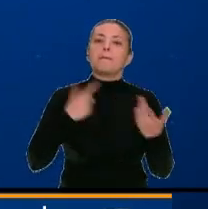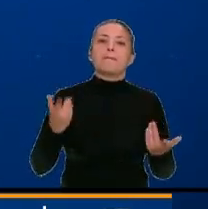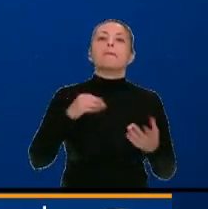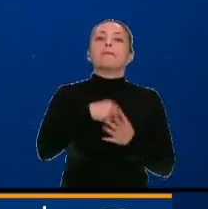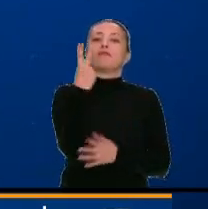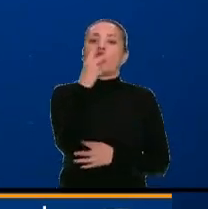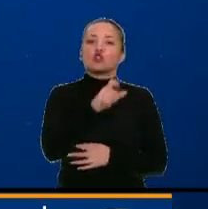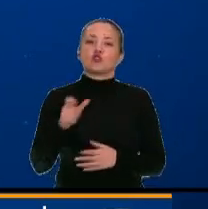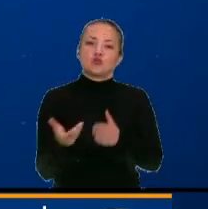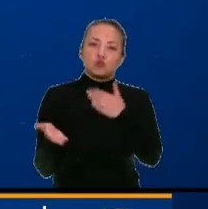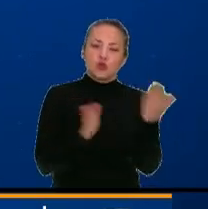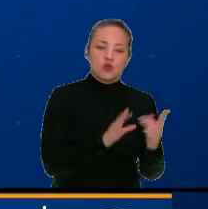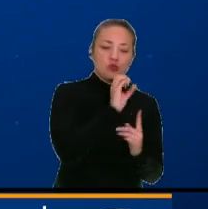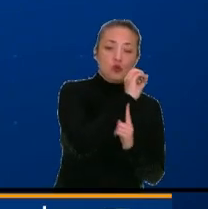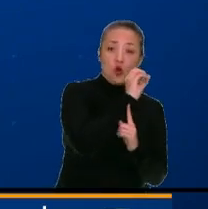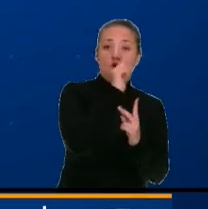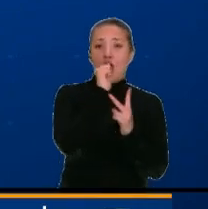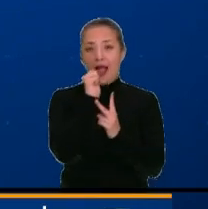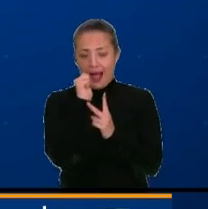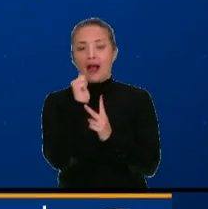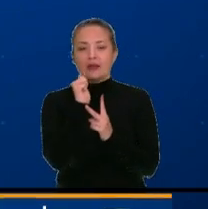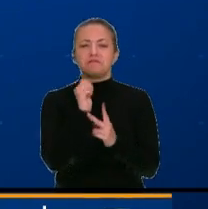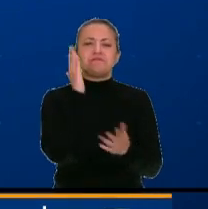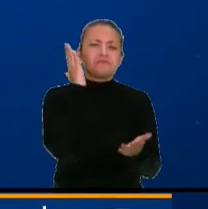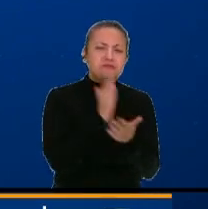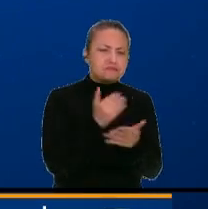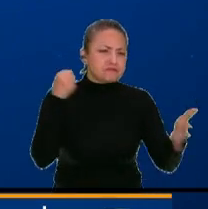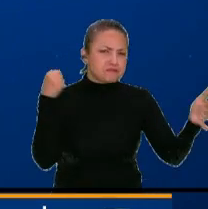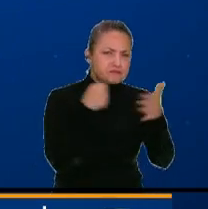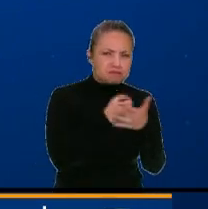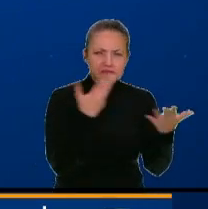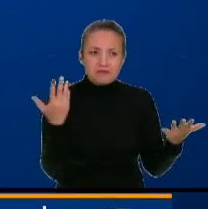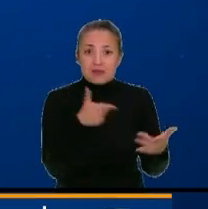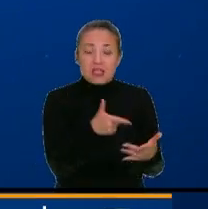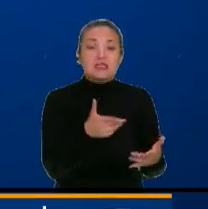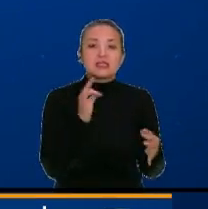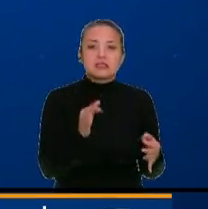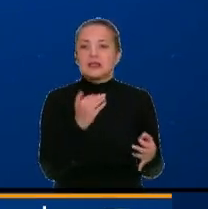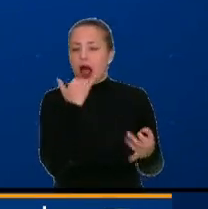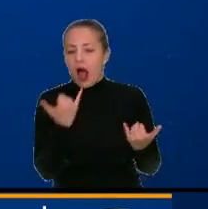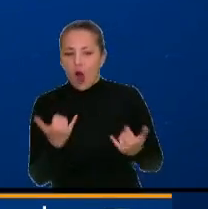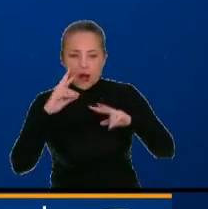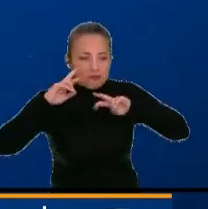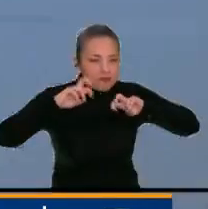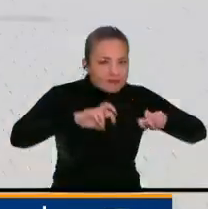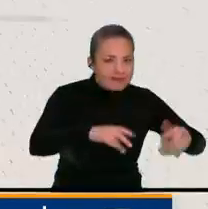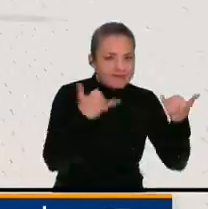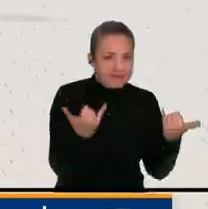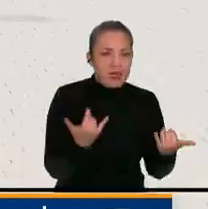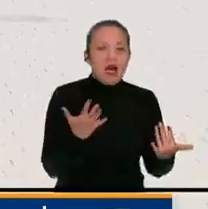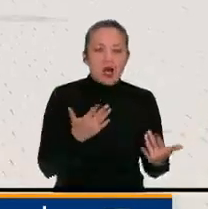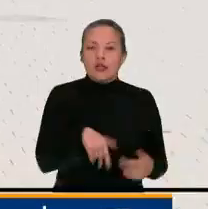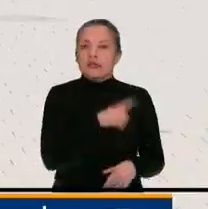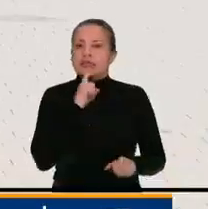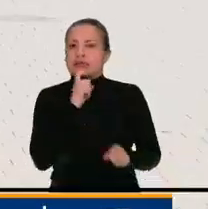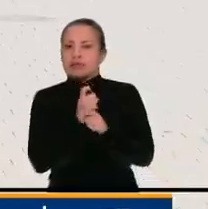personas muertas, un hombre y una mujer. Las causas de ese accidente al momento son materia de investigación, han sido muy